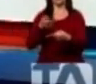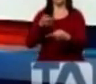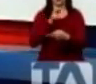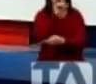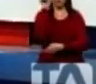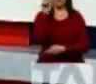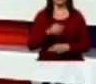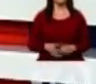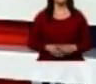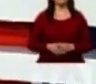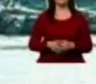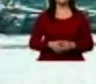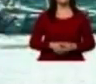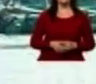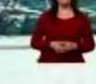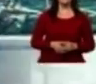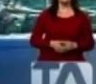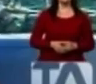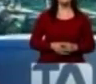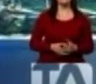millones de dólares.